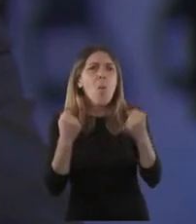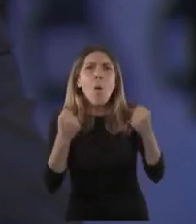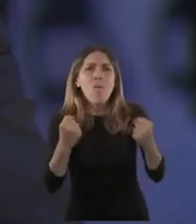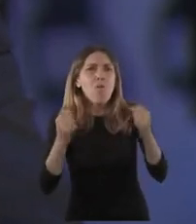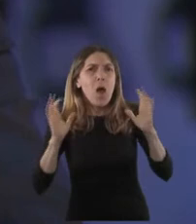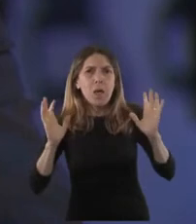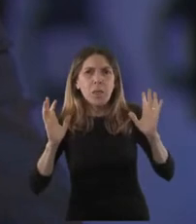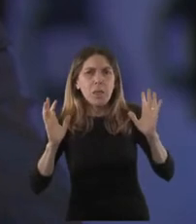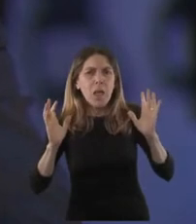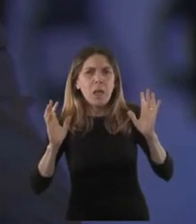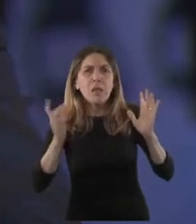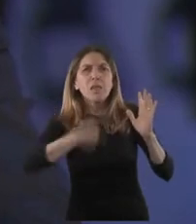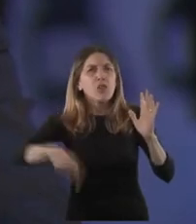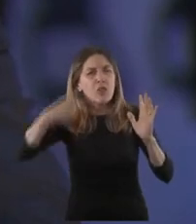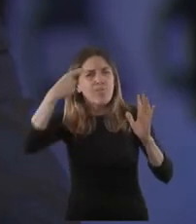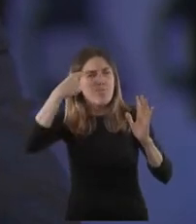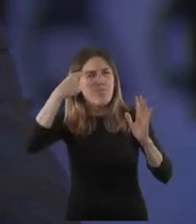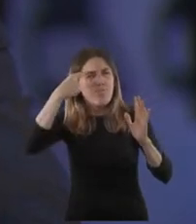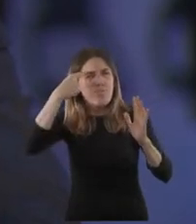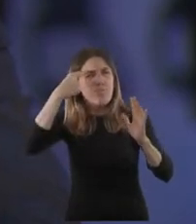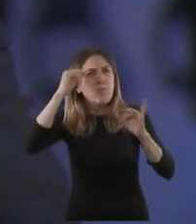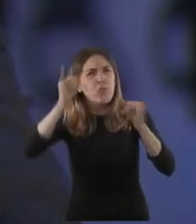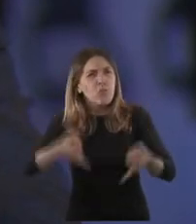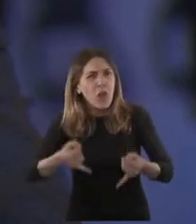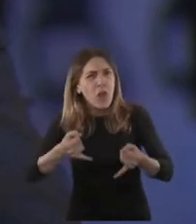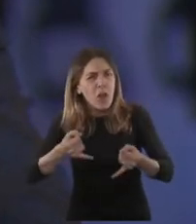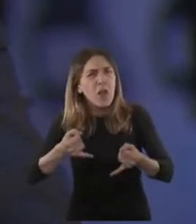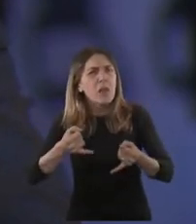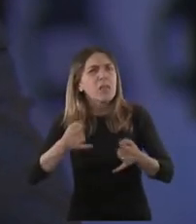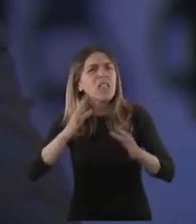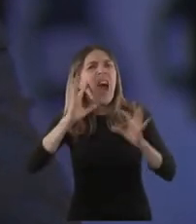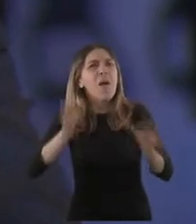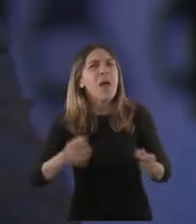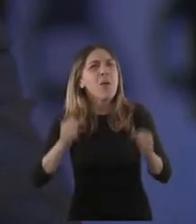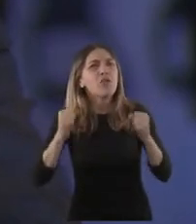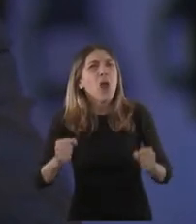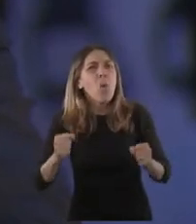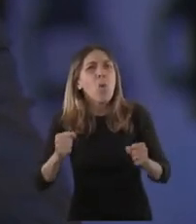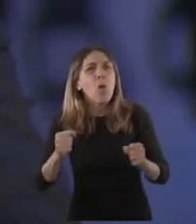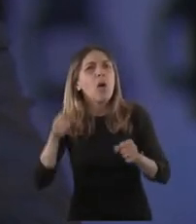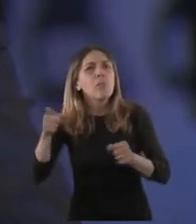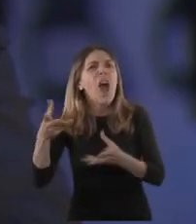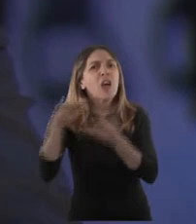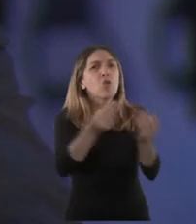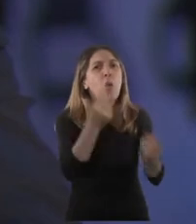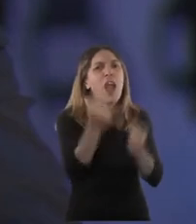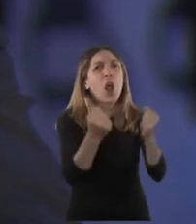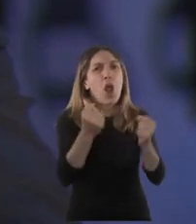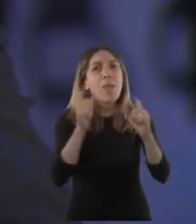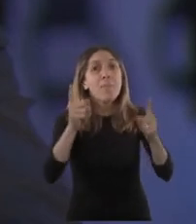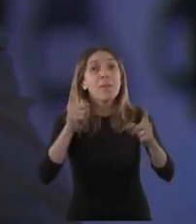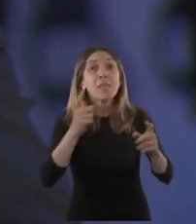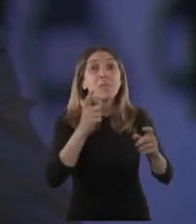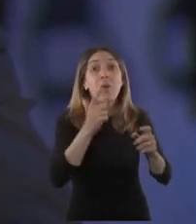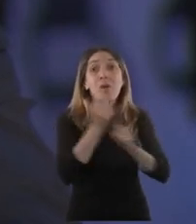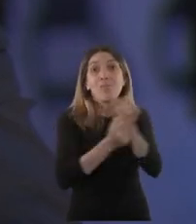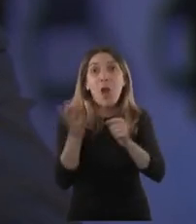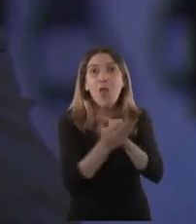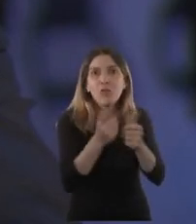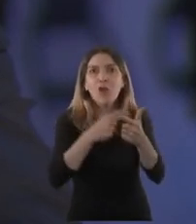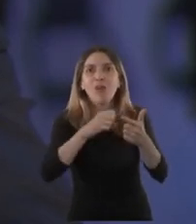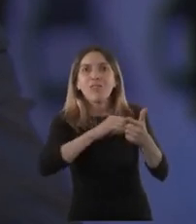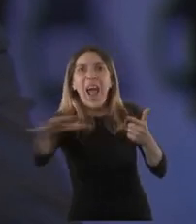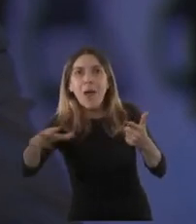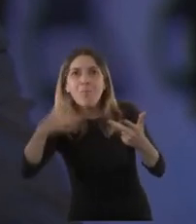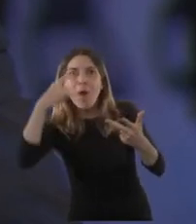creemos profundamente en ese sector. Y creemos profundamente en ese sector como una de las bases